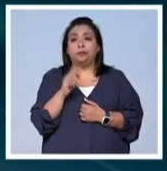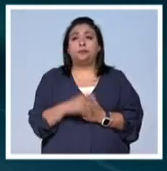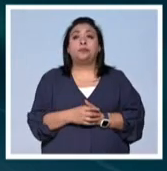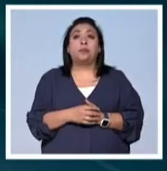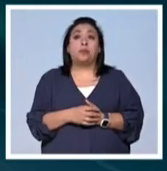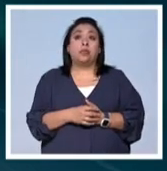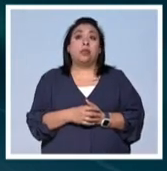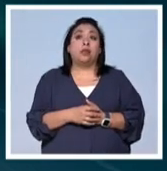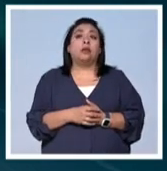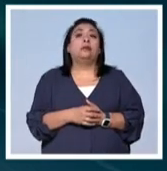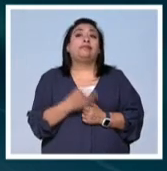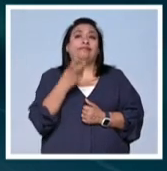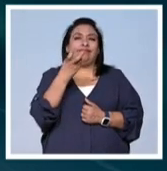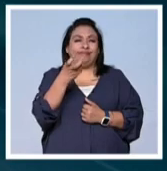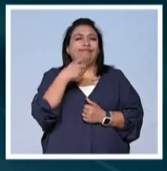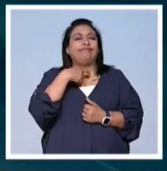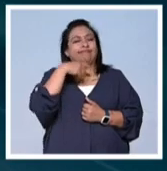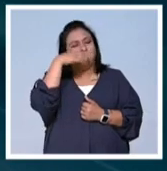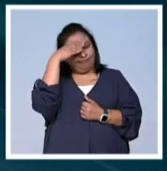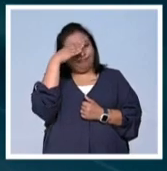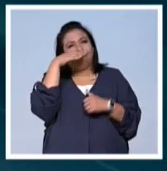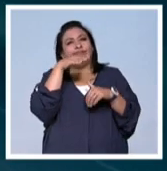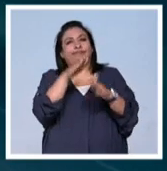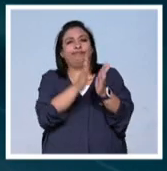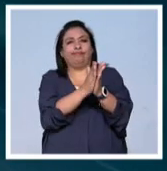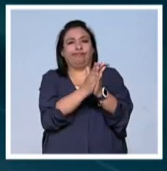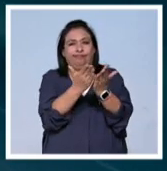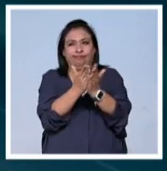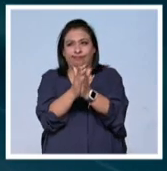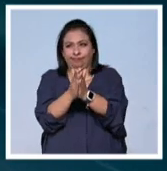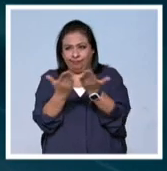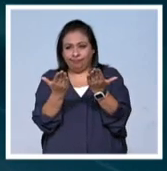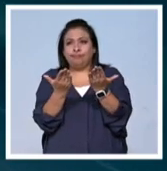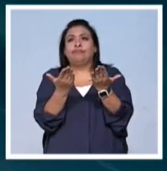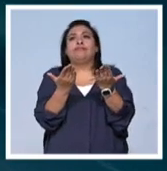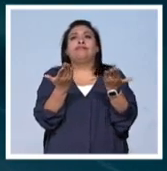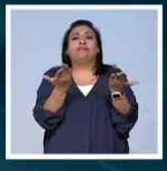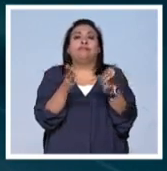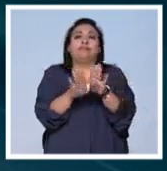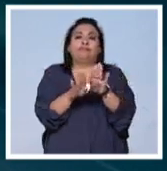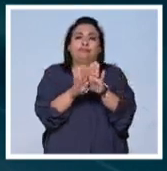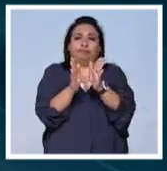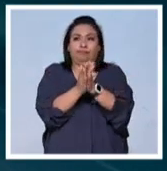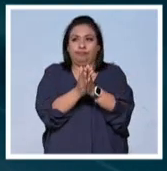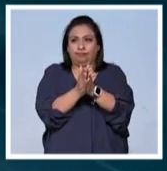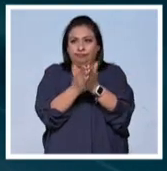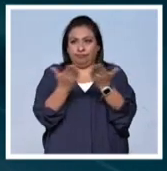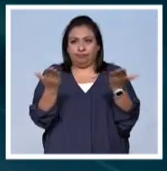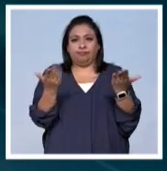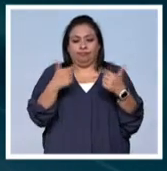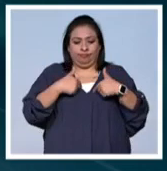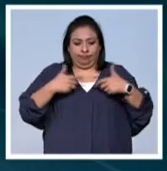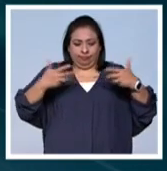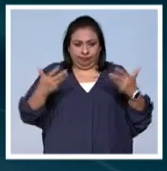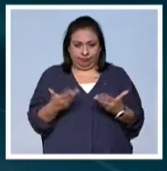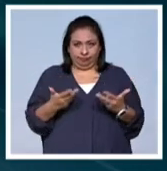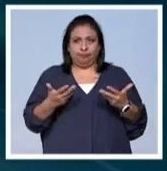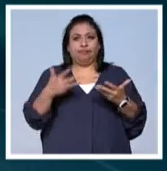eso por otro lado tiene como reflexiones Respecto a los libros No ya sea como los libros hacerlos